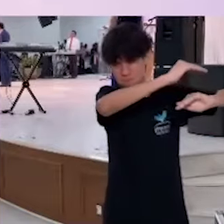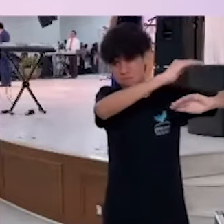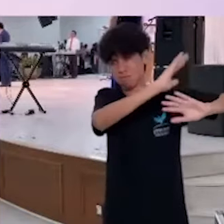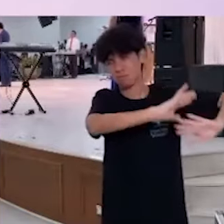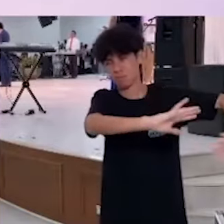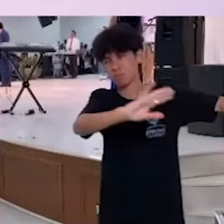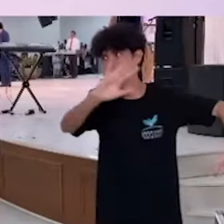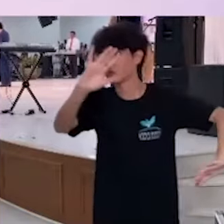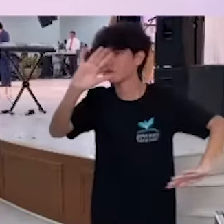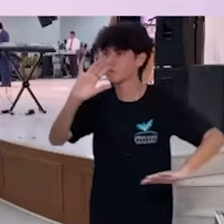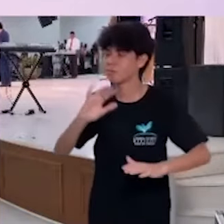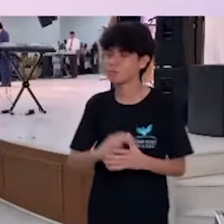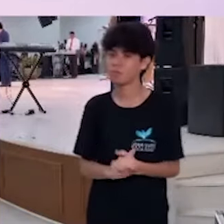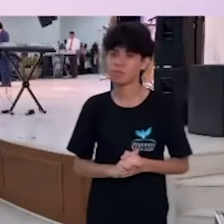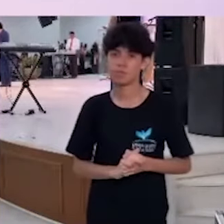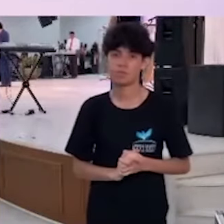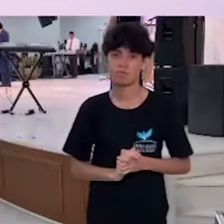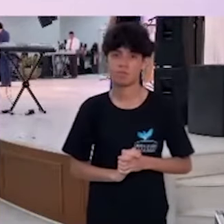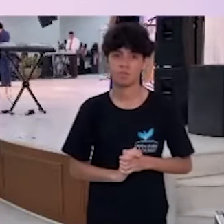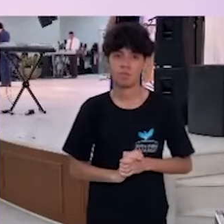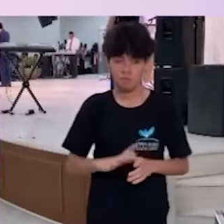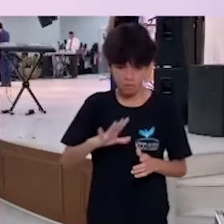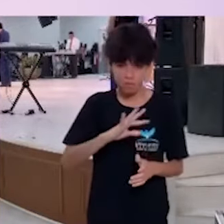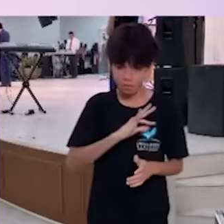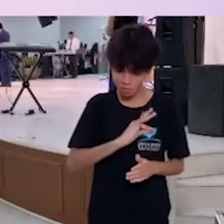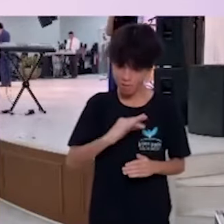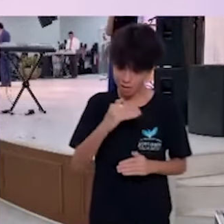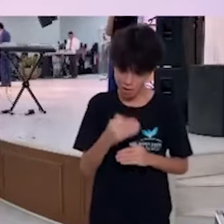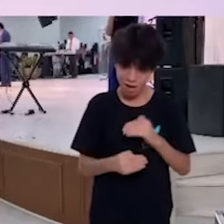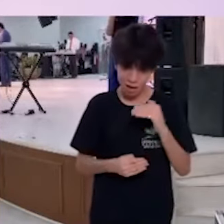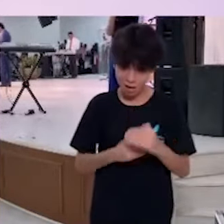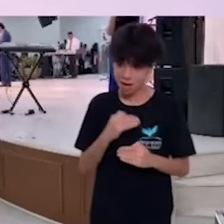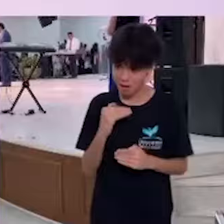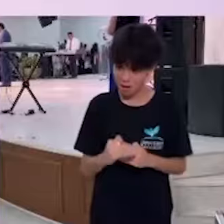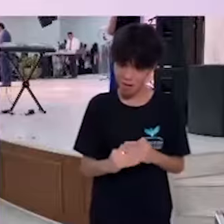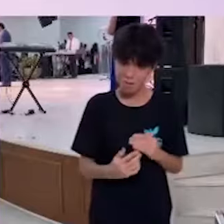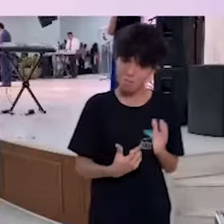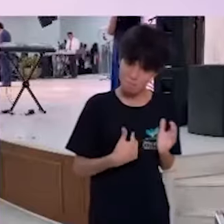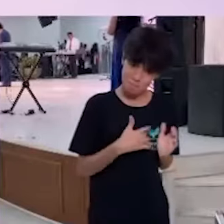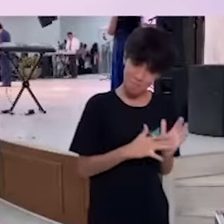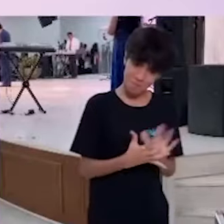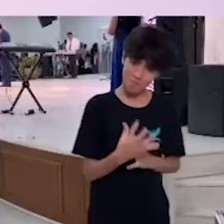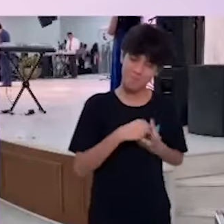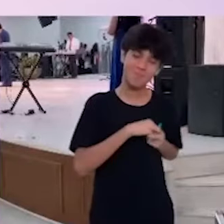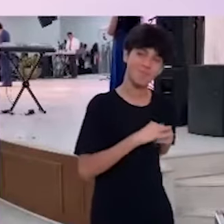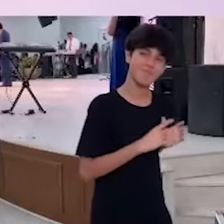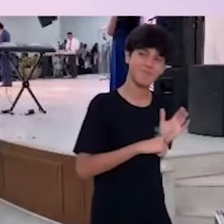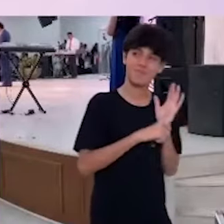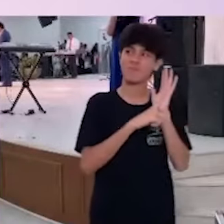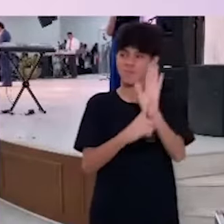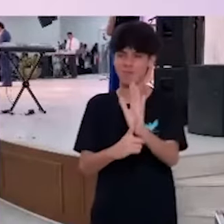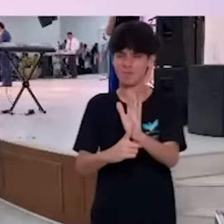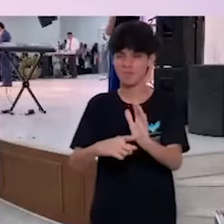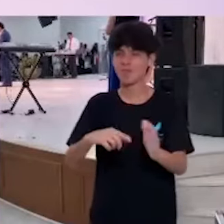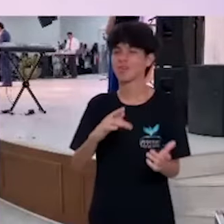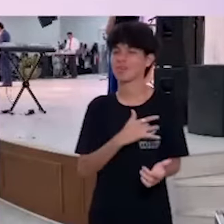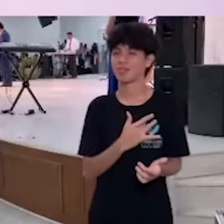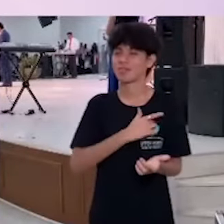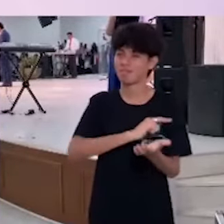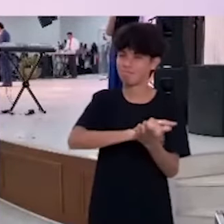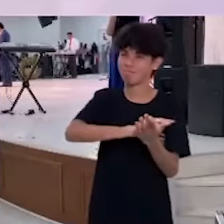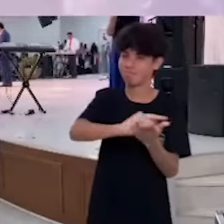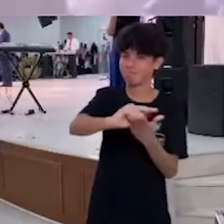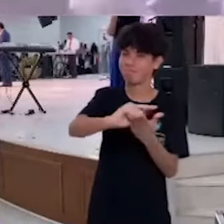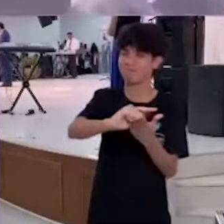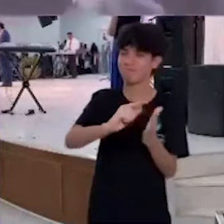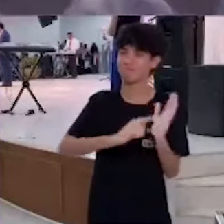Señor. Y pudimos conservar nuestro testimonio sin esa mancha, Señor, tan